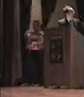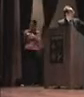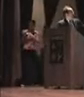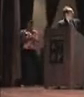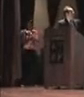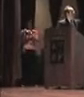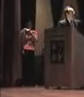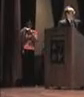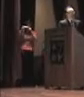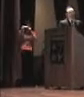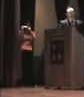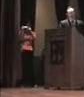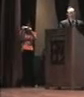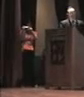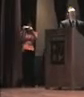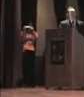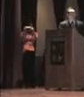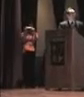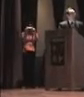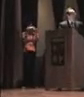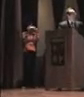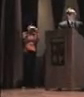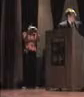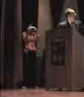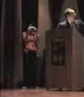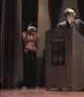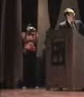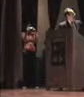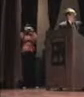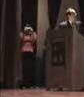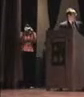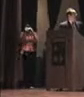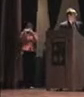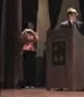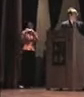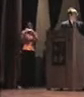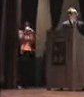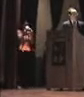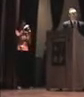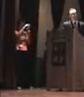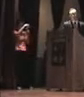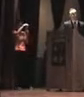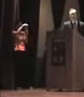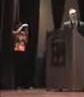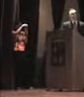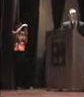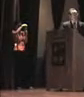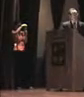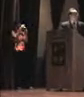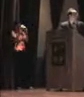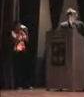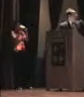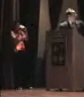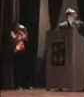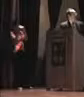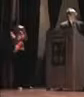79%, las condiciones inactivas en niveles de 3.9%, hoy en día en Lima se tratan aguas servidas por 10.42% del